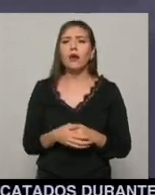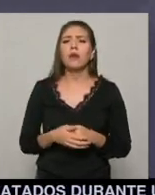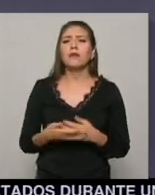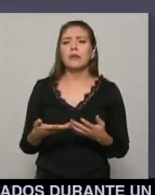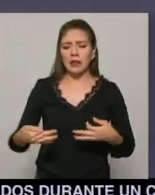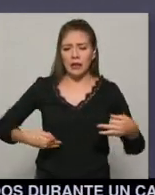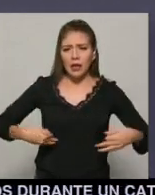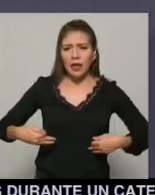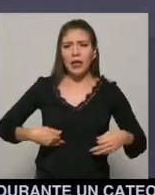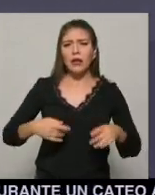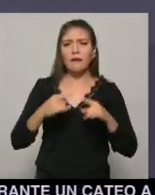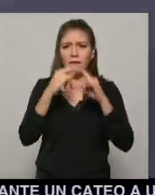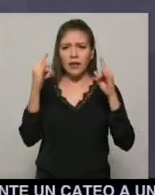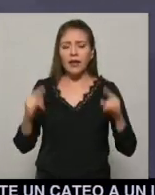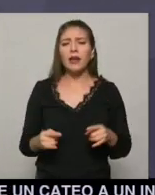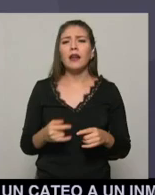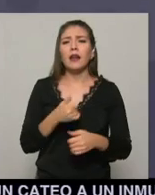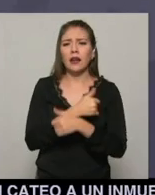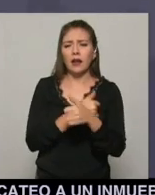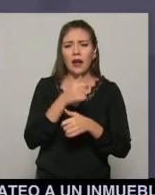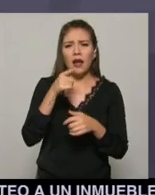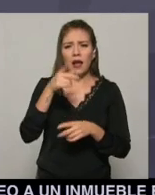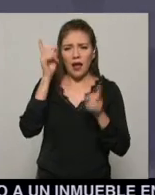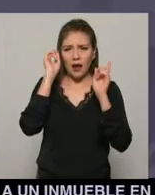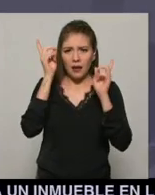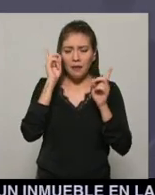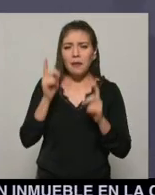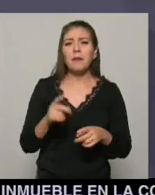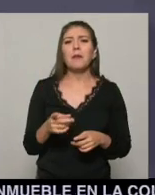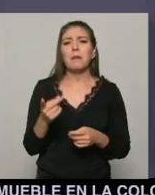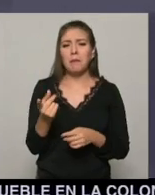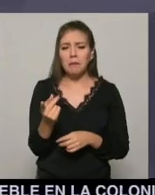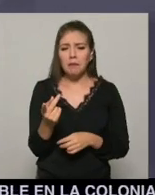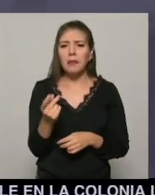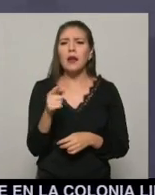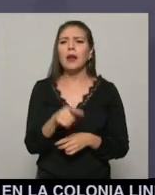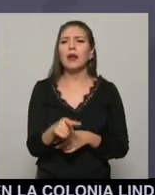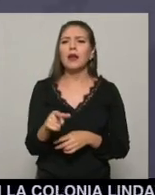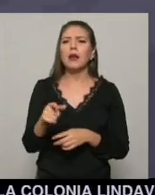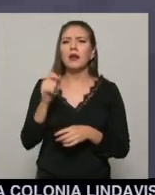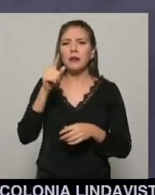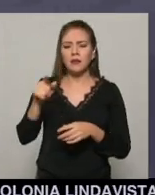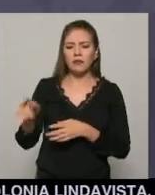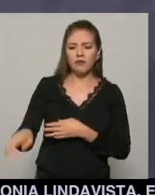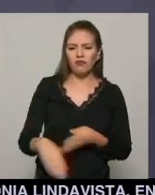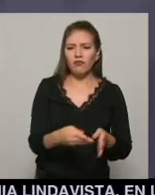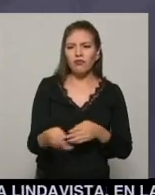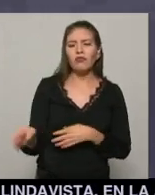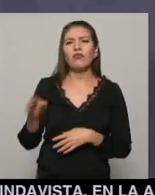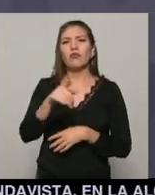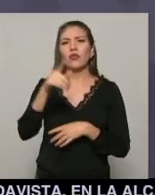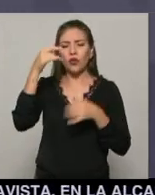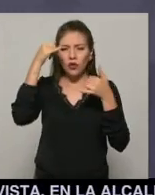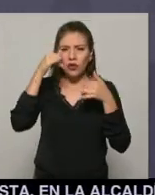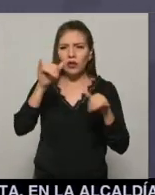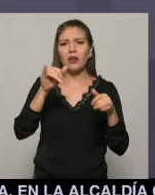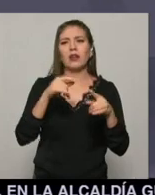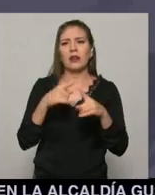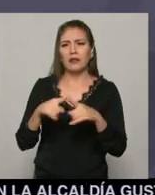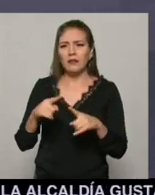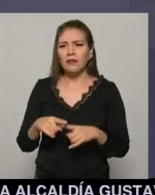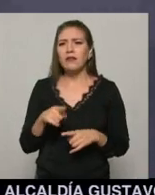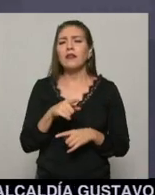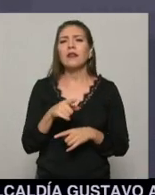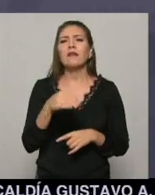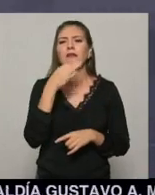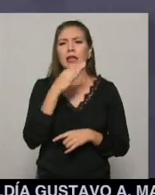teatro, ferias, carreras de caballos y de perros, equitación, polo, charrería, jaripeo, corridas de toros y novilladas,